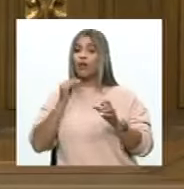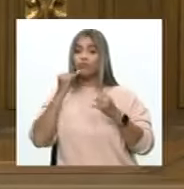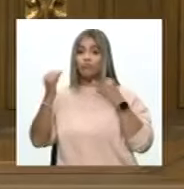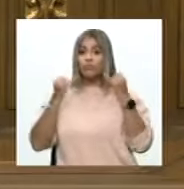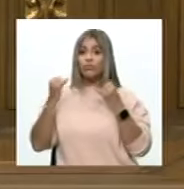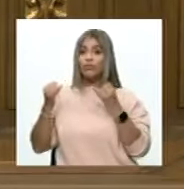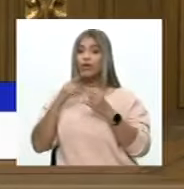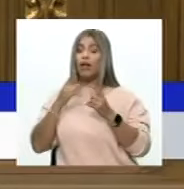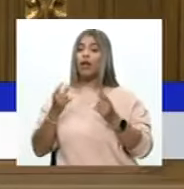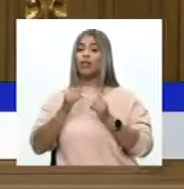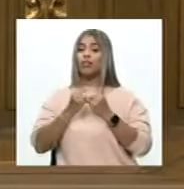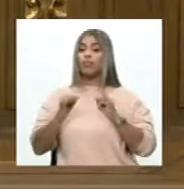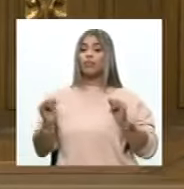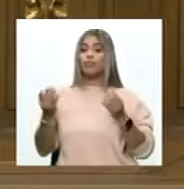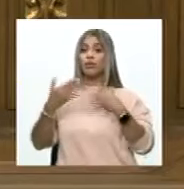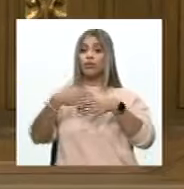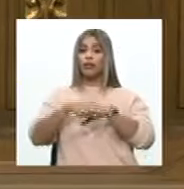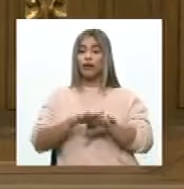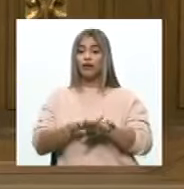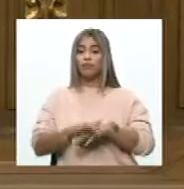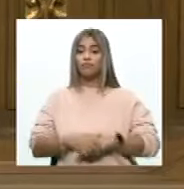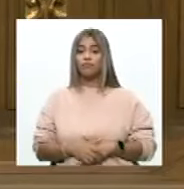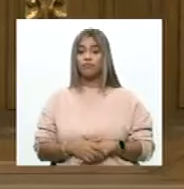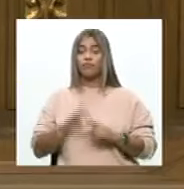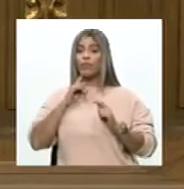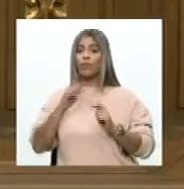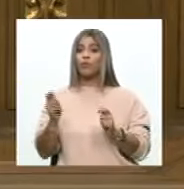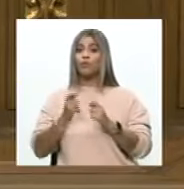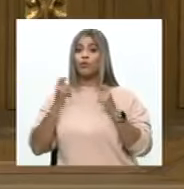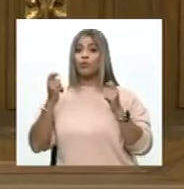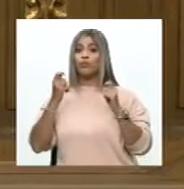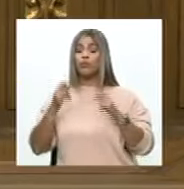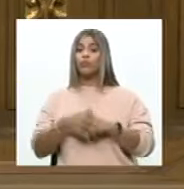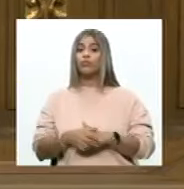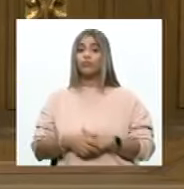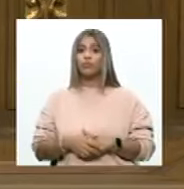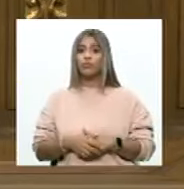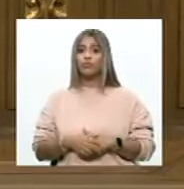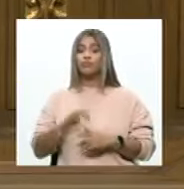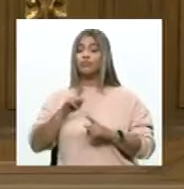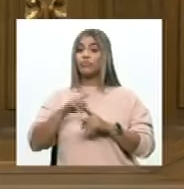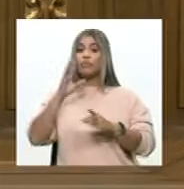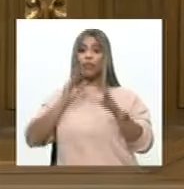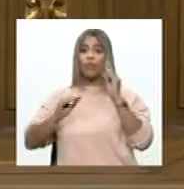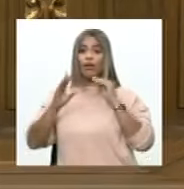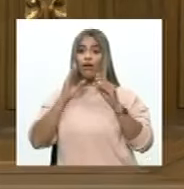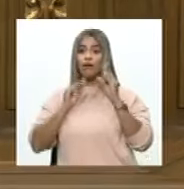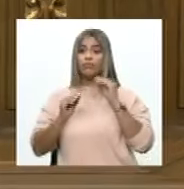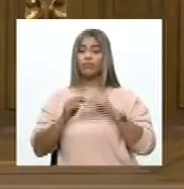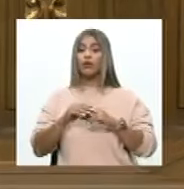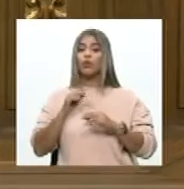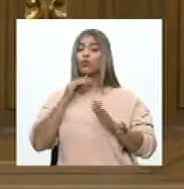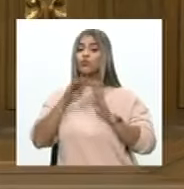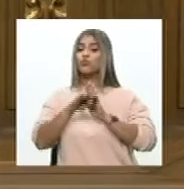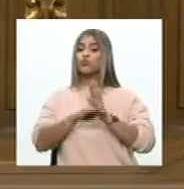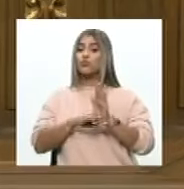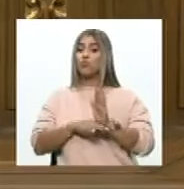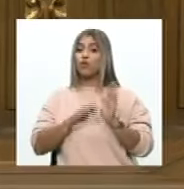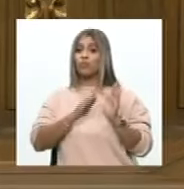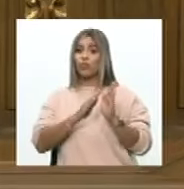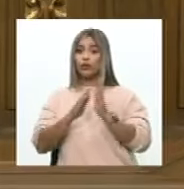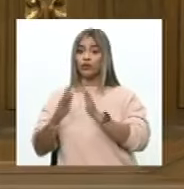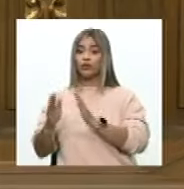independencia integral y descolonización, promoviendo el enriquecimiento y aprendizaje frente a las normas